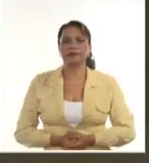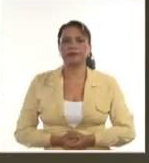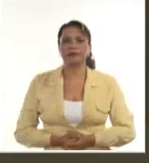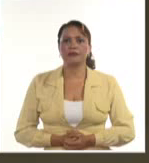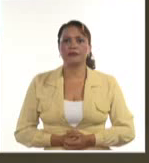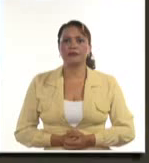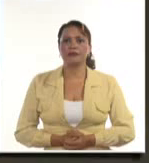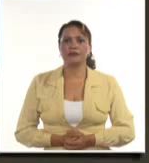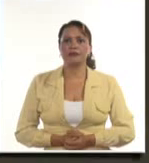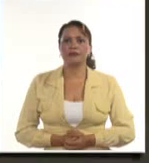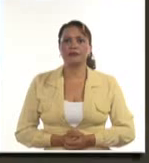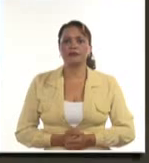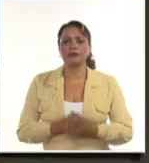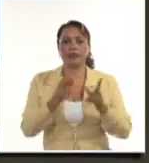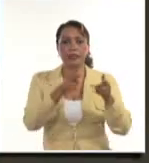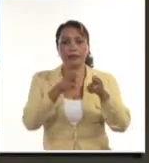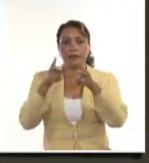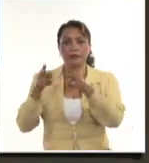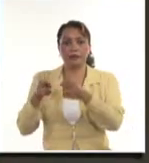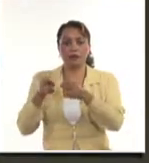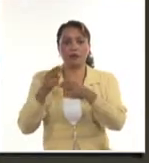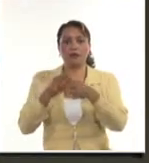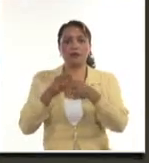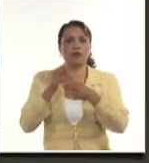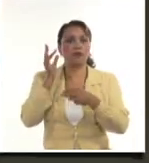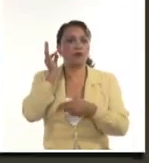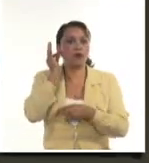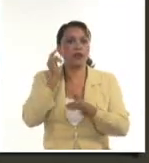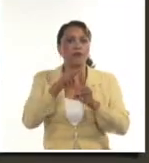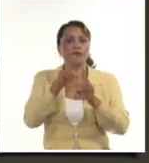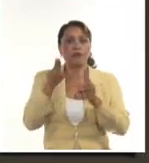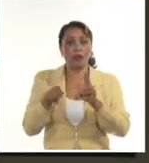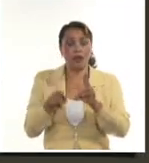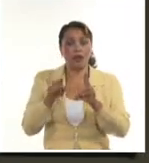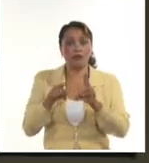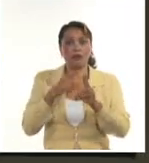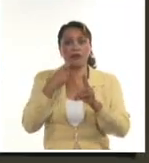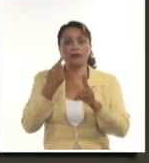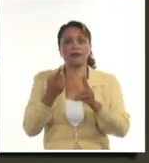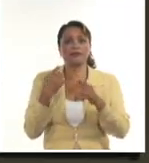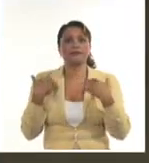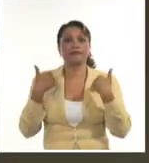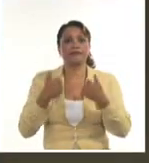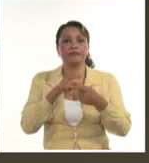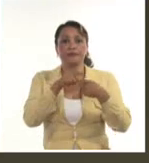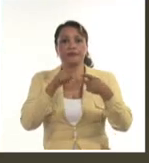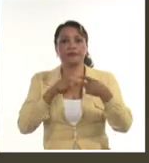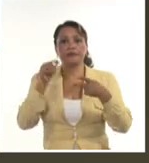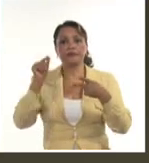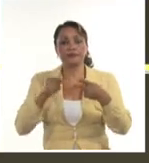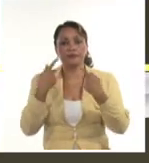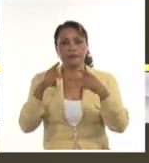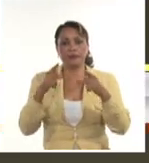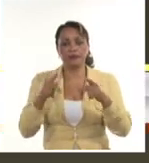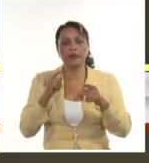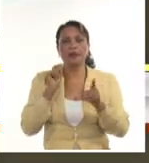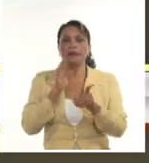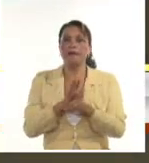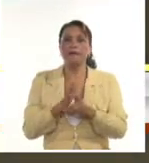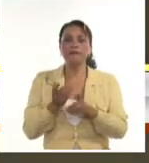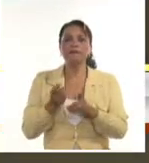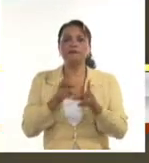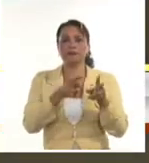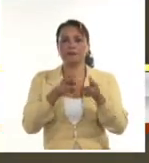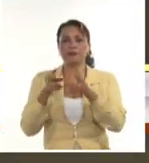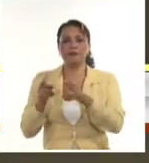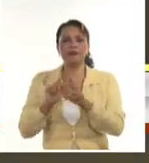La proyección del audiovisual Una Mujer, un Teatro, de los realizadores Yuris Nórido y Adolfo Izquierdo, abrió la cita. El material coloca